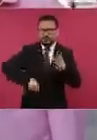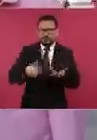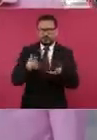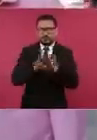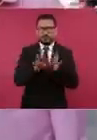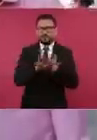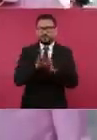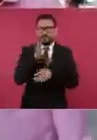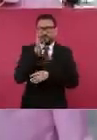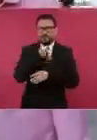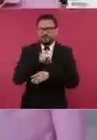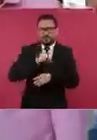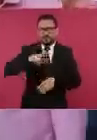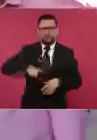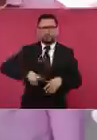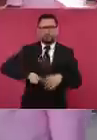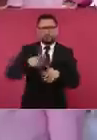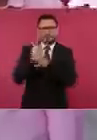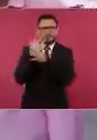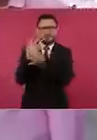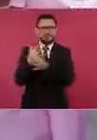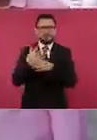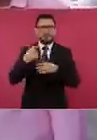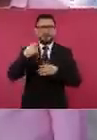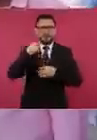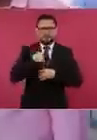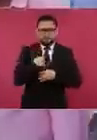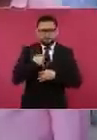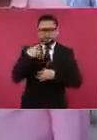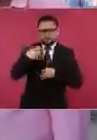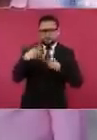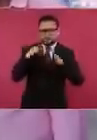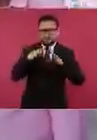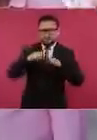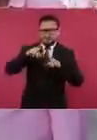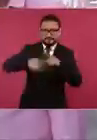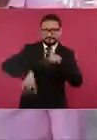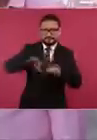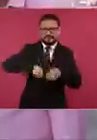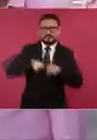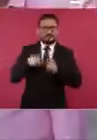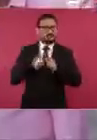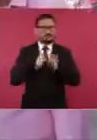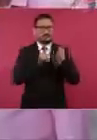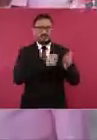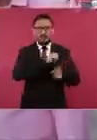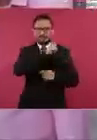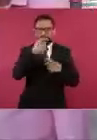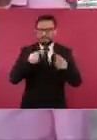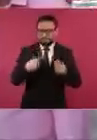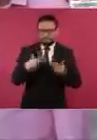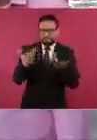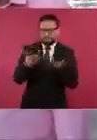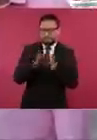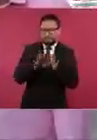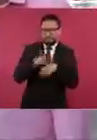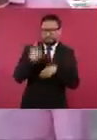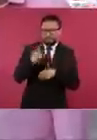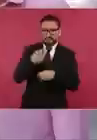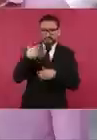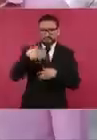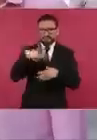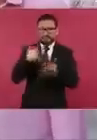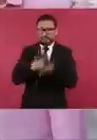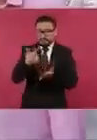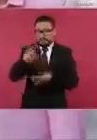es posible que el gobierno diga, ah, bueno, yo me voy a quedar con tu casa, se lo voy a dar a quien yo considere. ¿Cómo por? Eso es grave, ¿no?